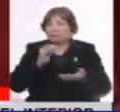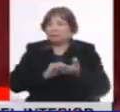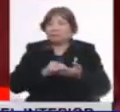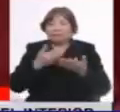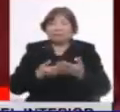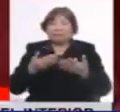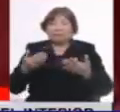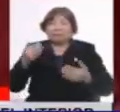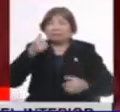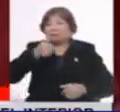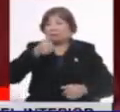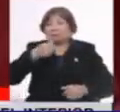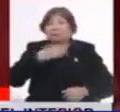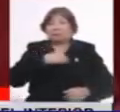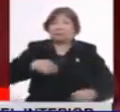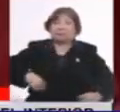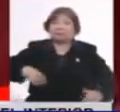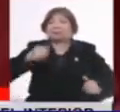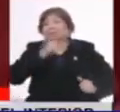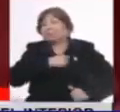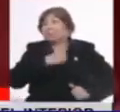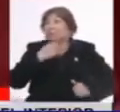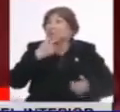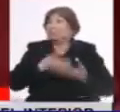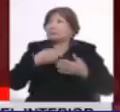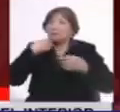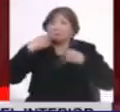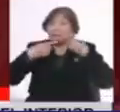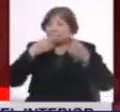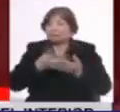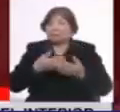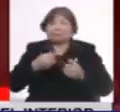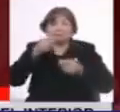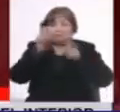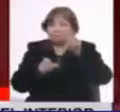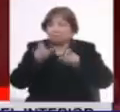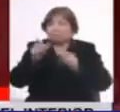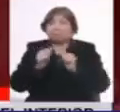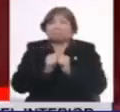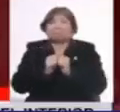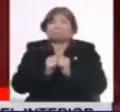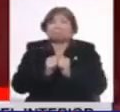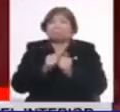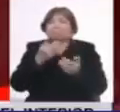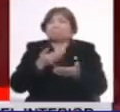Incluso el propio ministro de Defensa ha manifestado públicamente